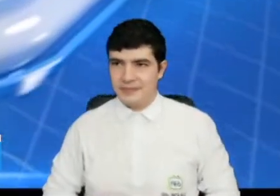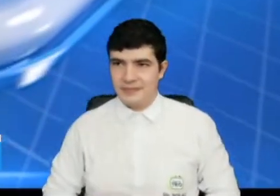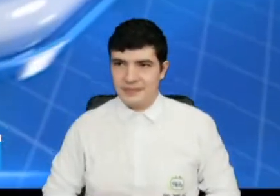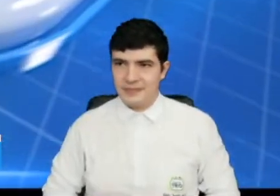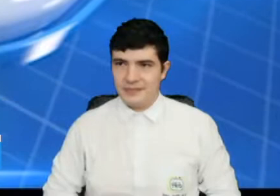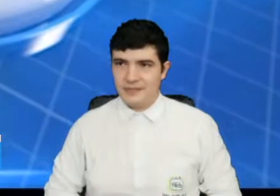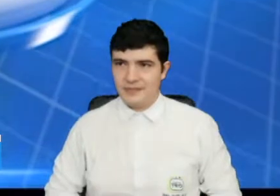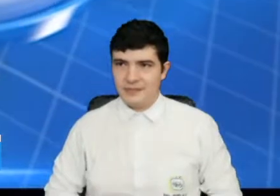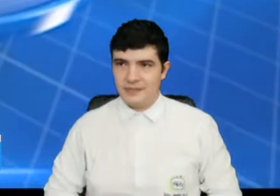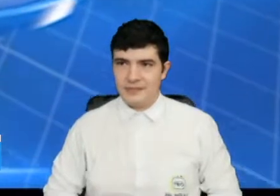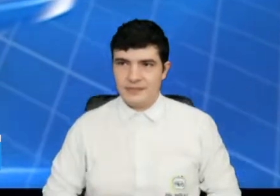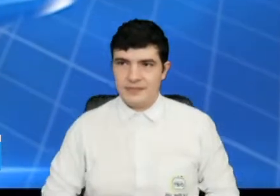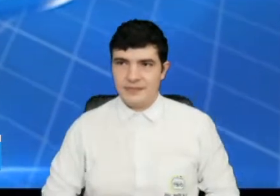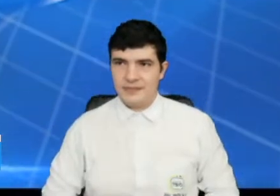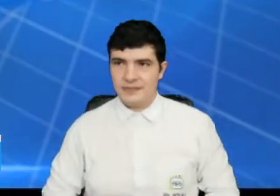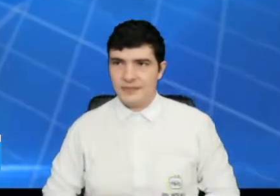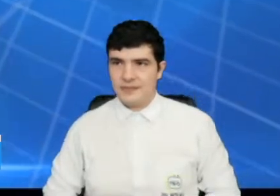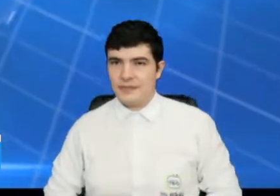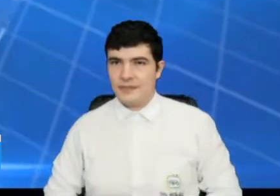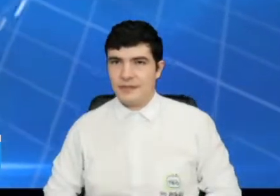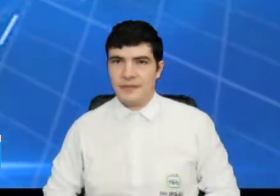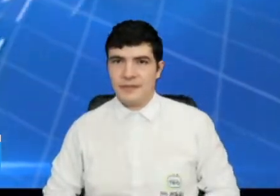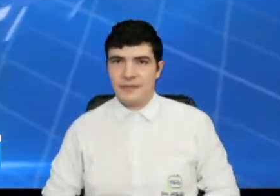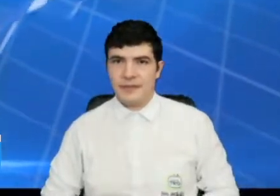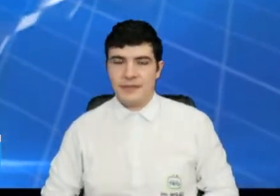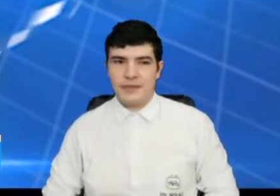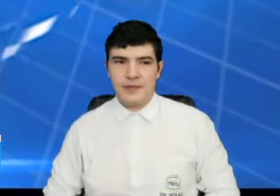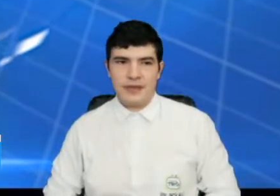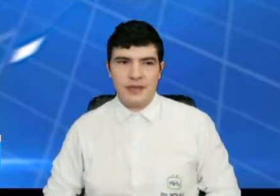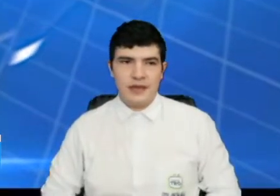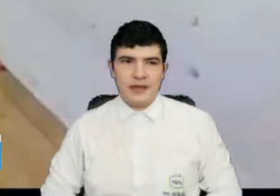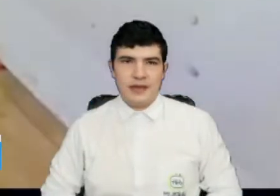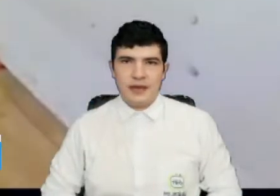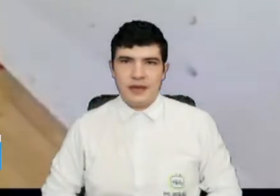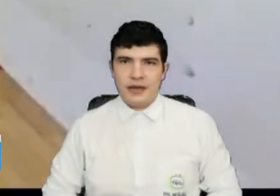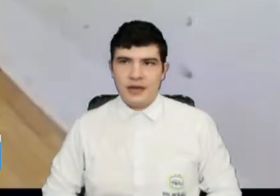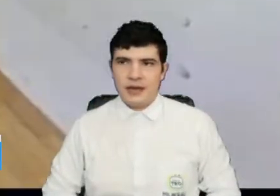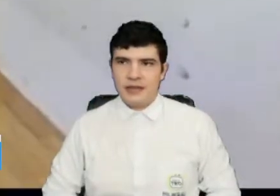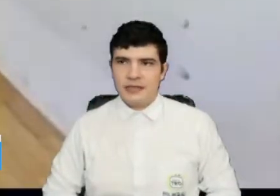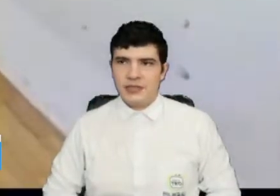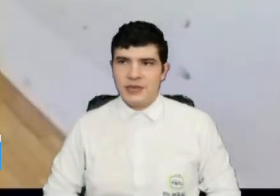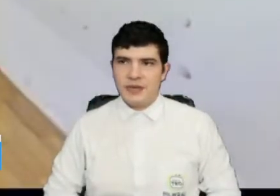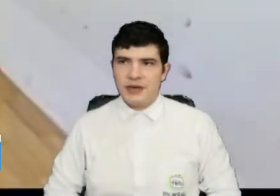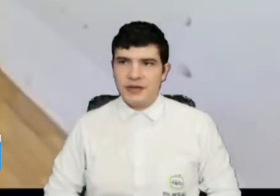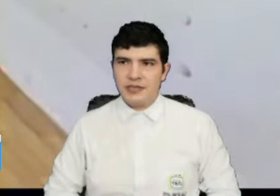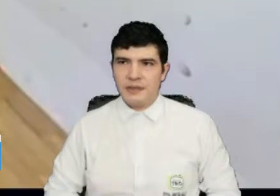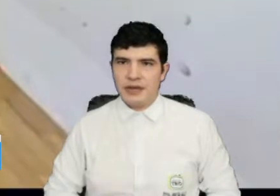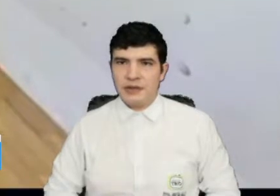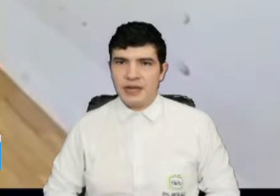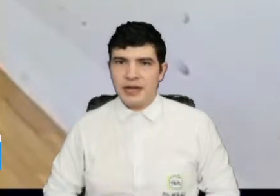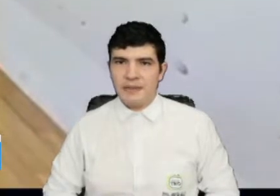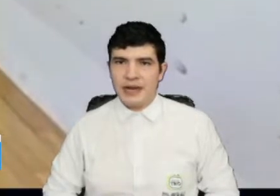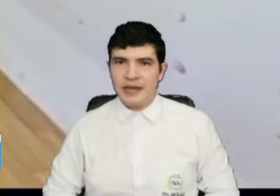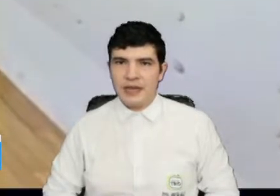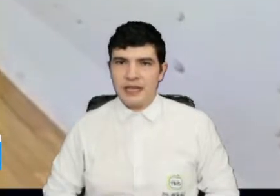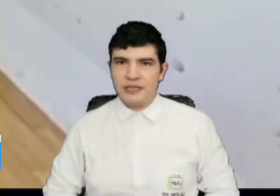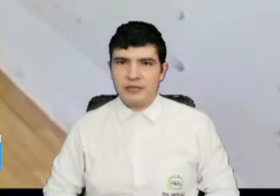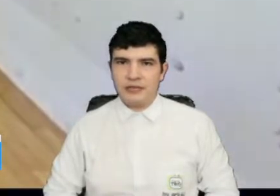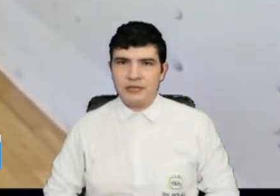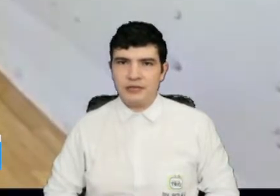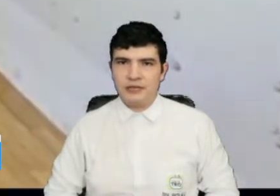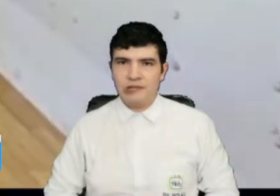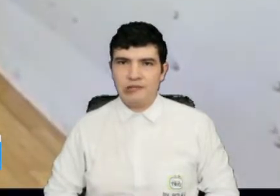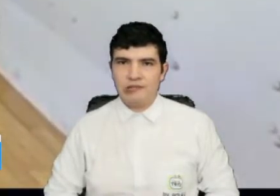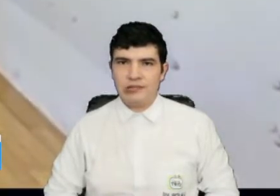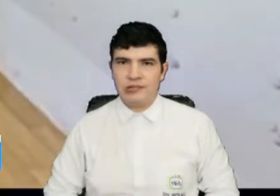protocolos de bioseguridad que establece la ley, puedan venir acá y ponerse en forma. Sergio, hermano de Diego, autor intelectual de la cancha,